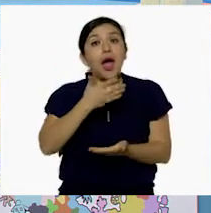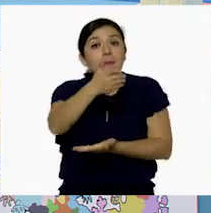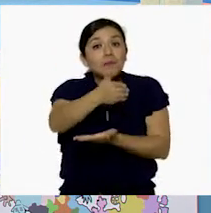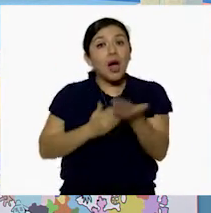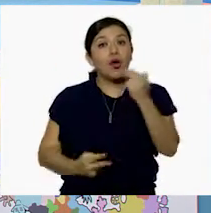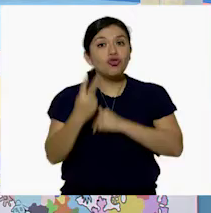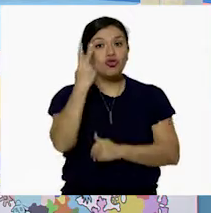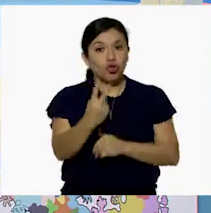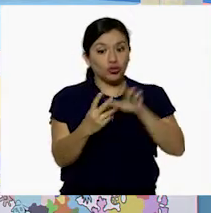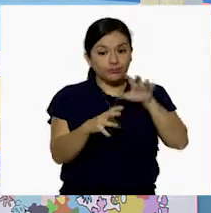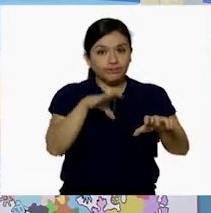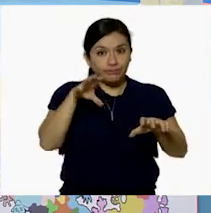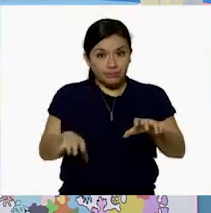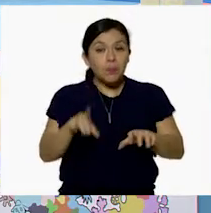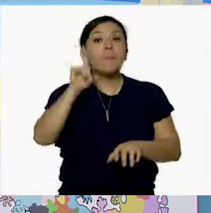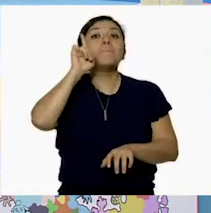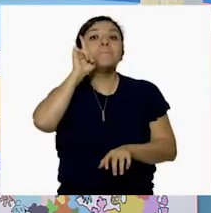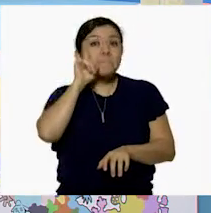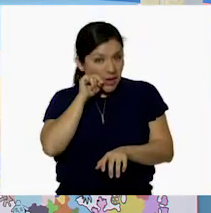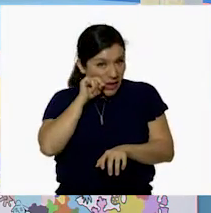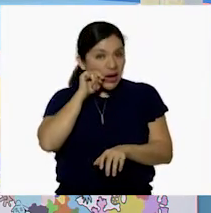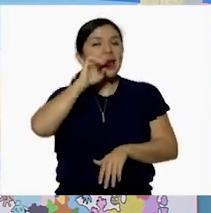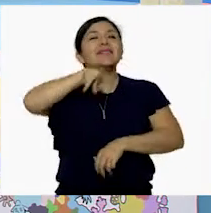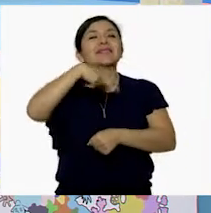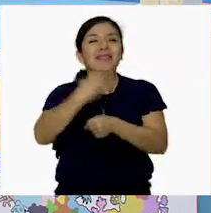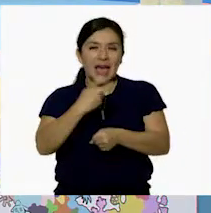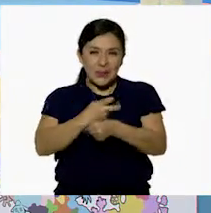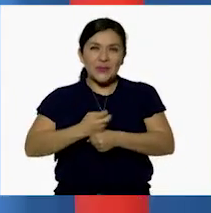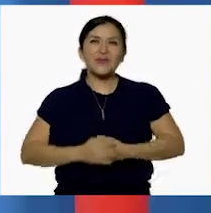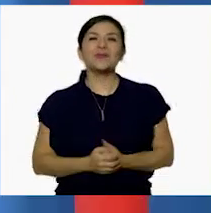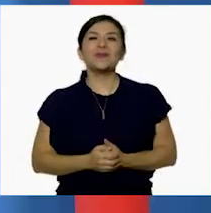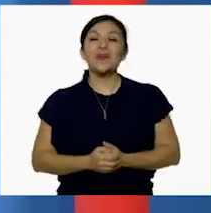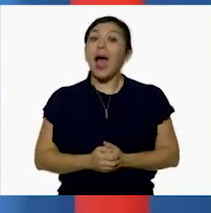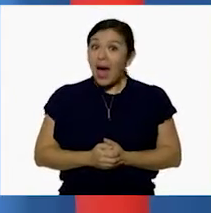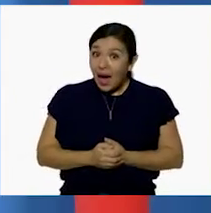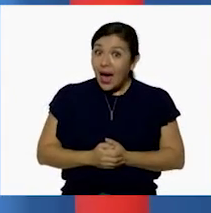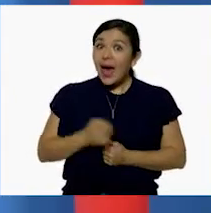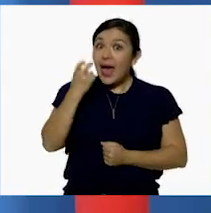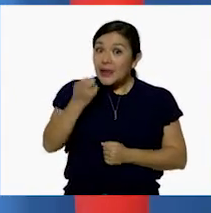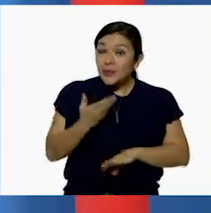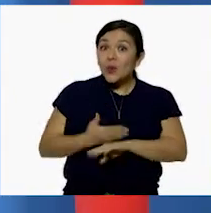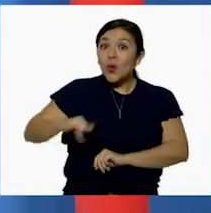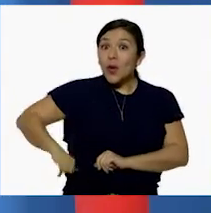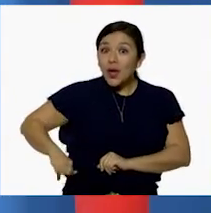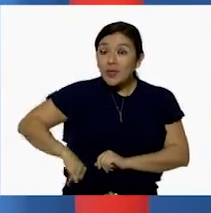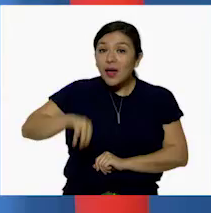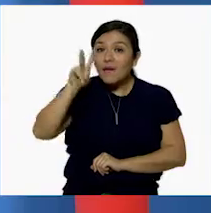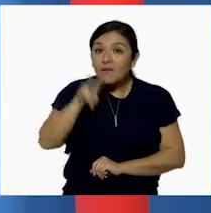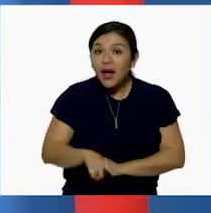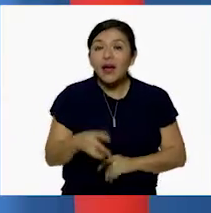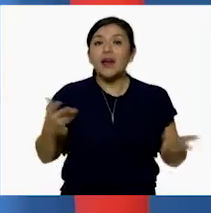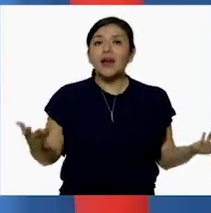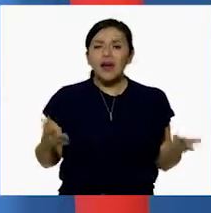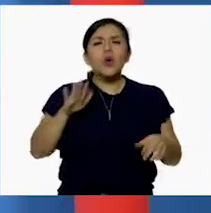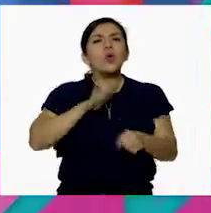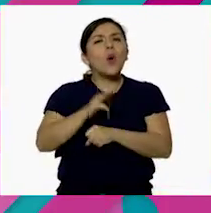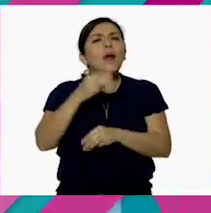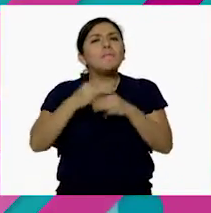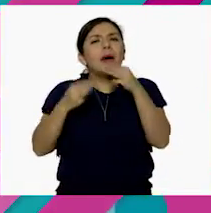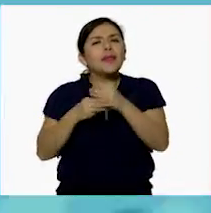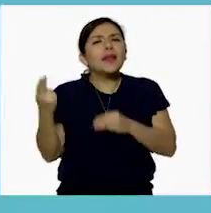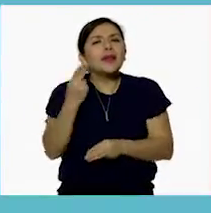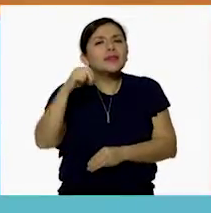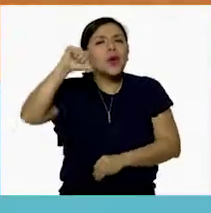en 2 y que mañana trabajaremos la segunda parte. Ay, eso se escucha muy atractivo, Gaby. ¿Y qué materiales vamos a